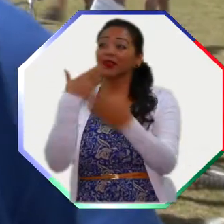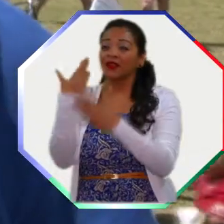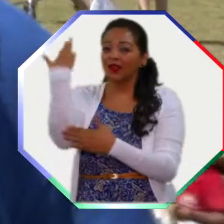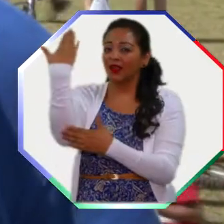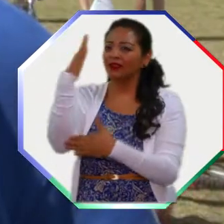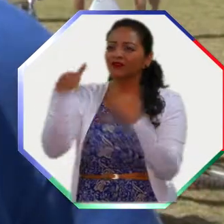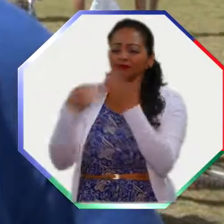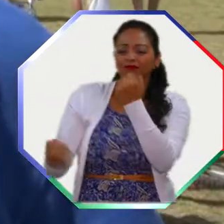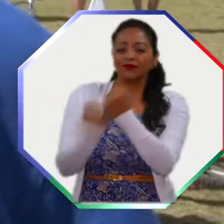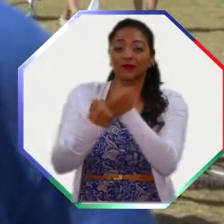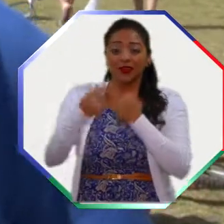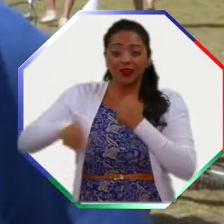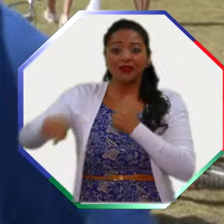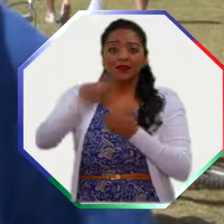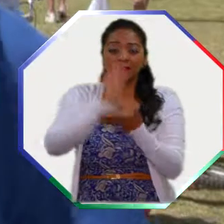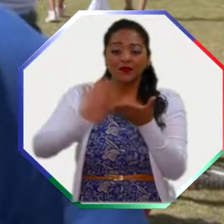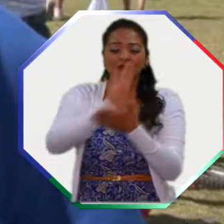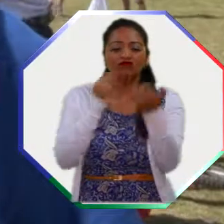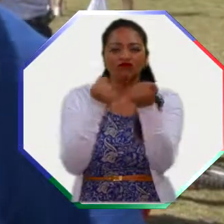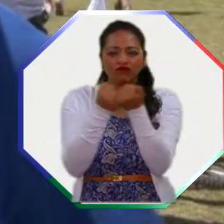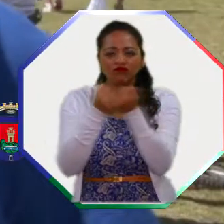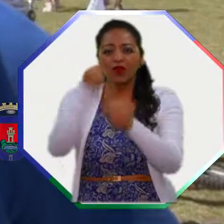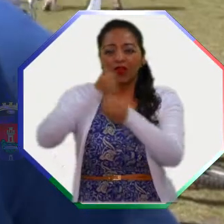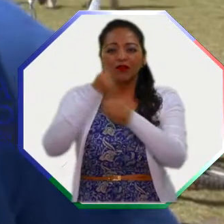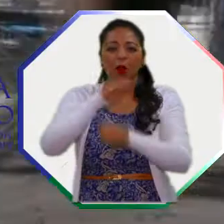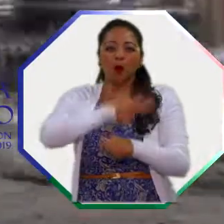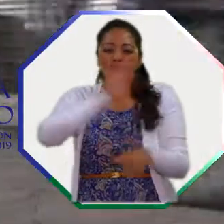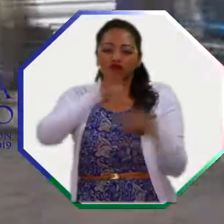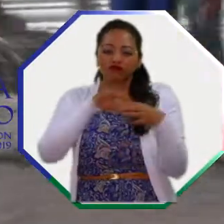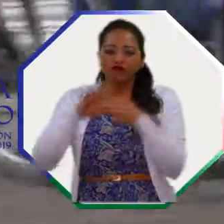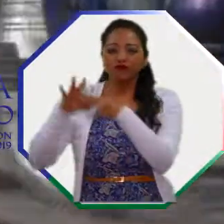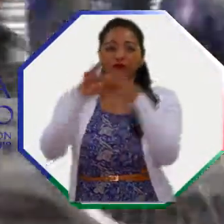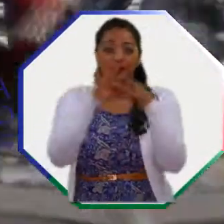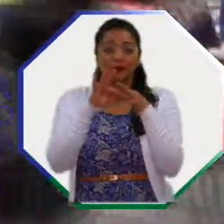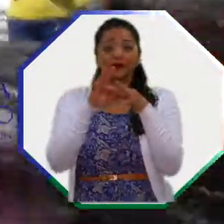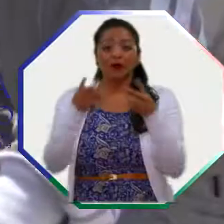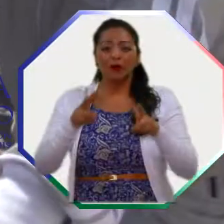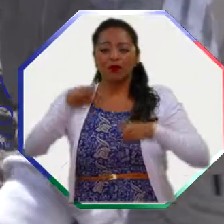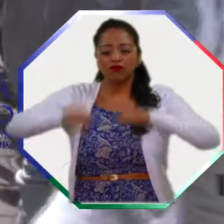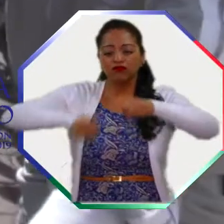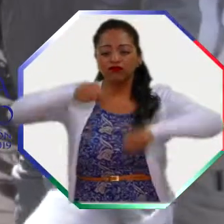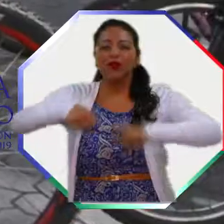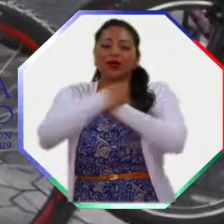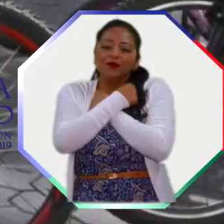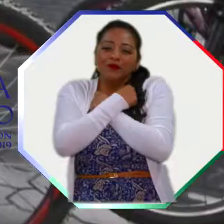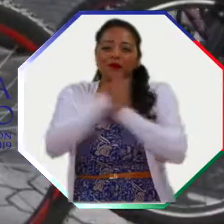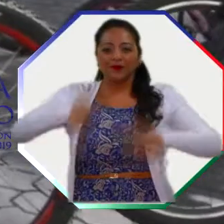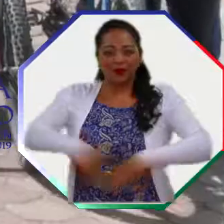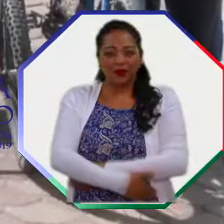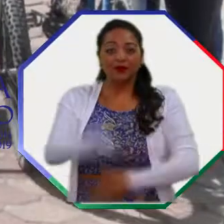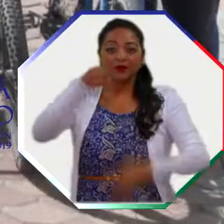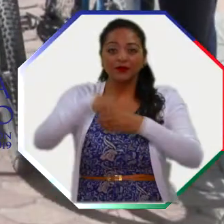toda la predisposición y que sepan que los barrios estamos prestos a trabajar con la municipalidad. Adicionalmente, se desarrolló el primer ciclo paseo Por Amor a